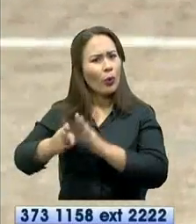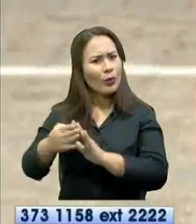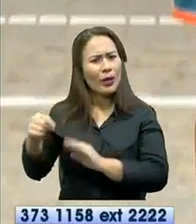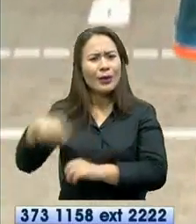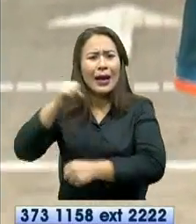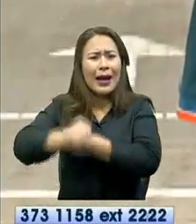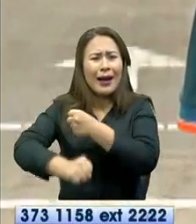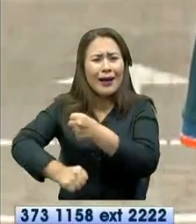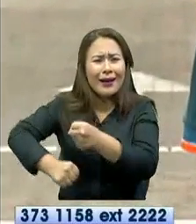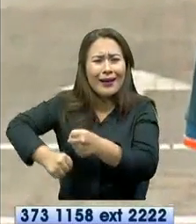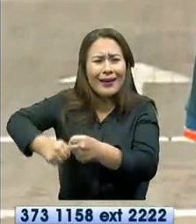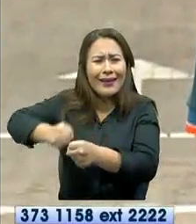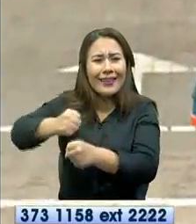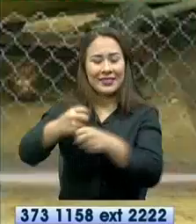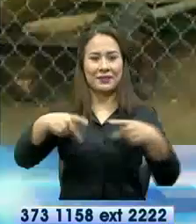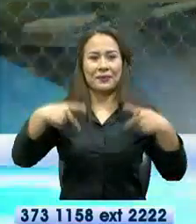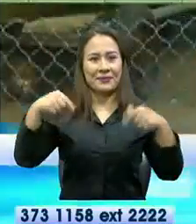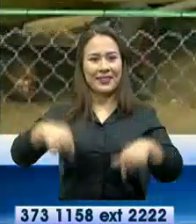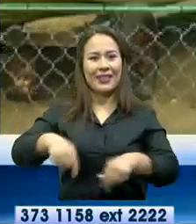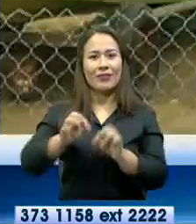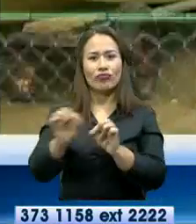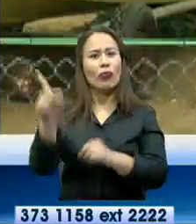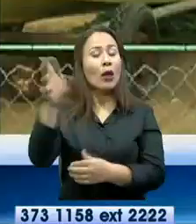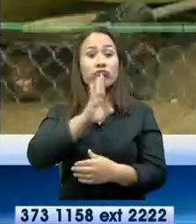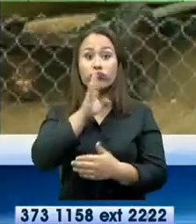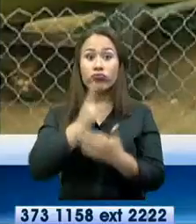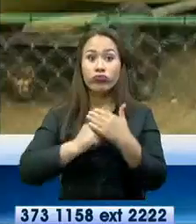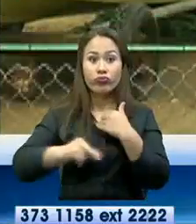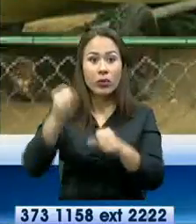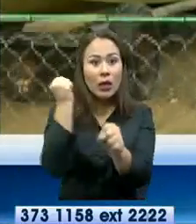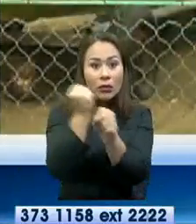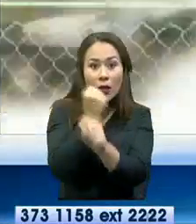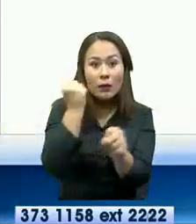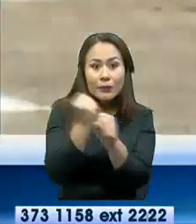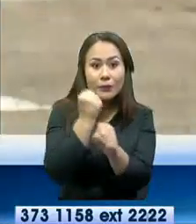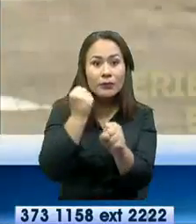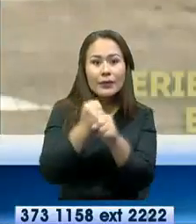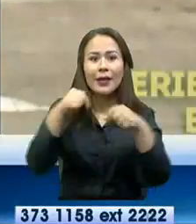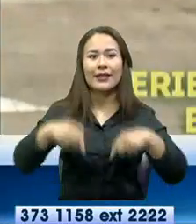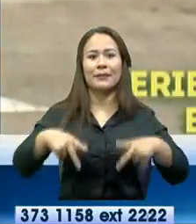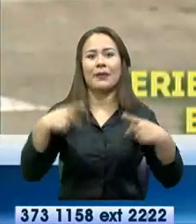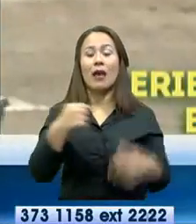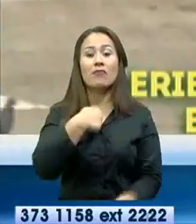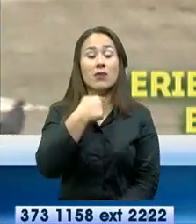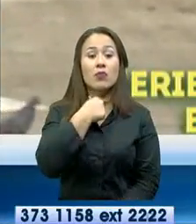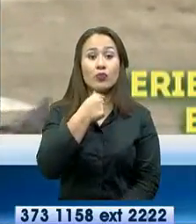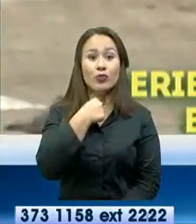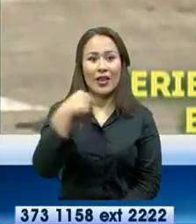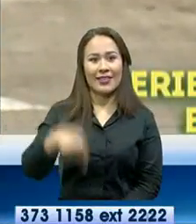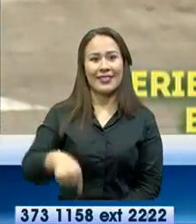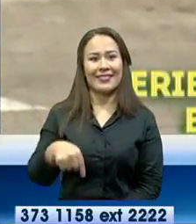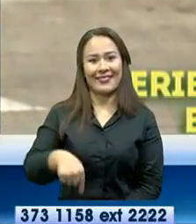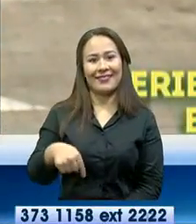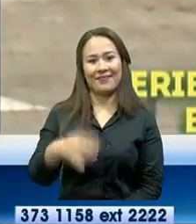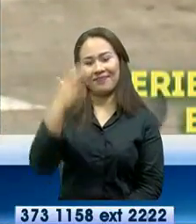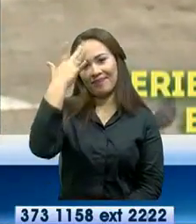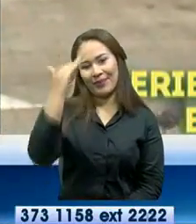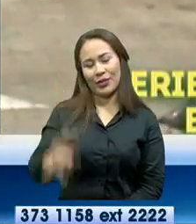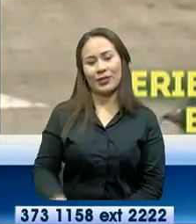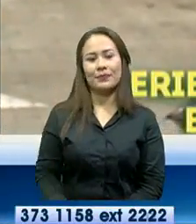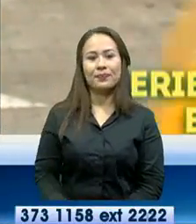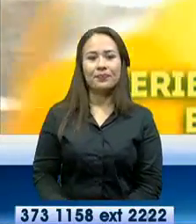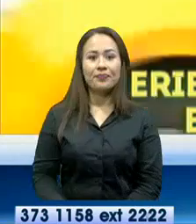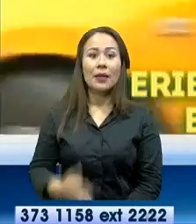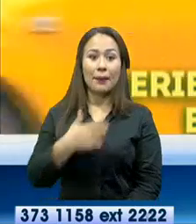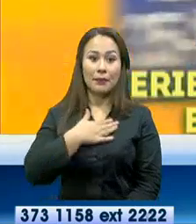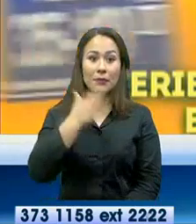muchos años en Olón, llenos de humildad, trabajo y vida. Aquí me gustó porque